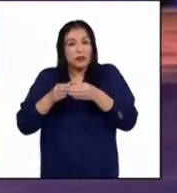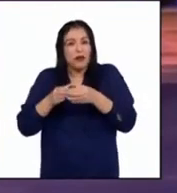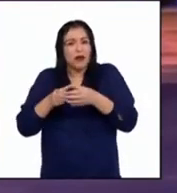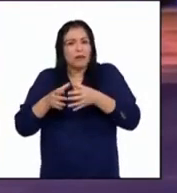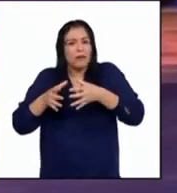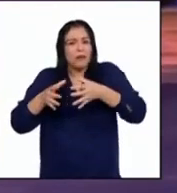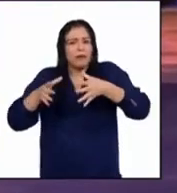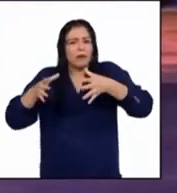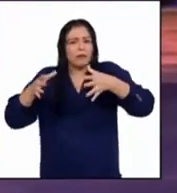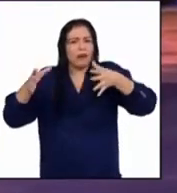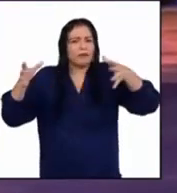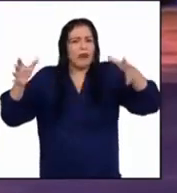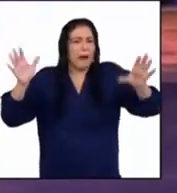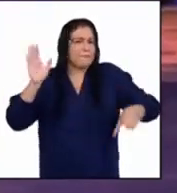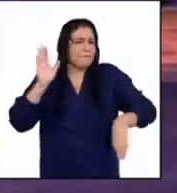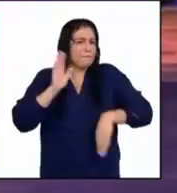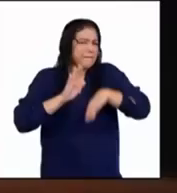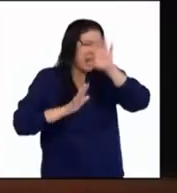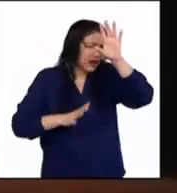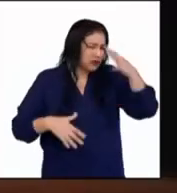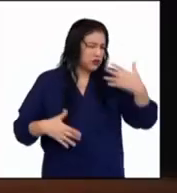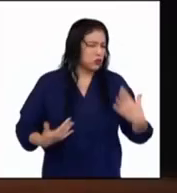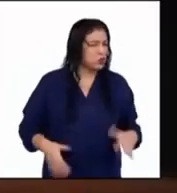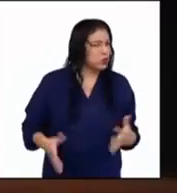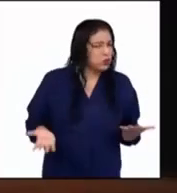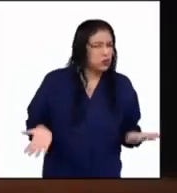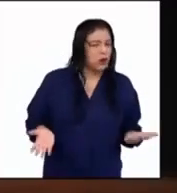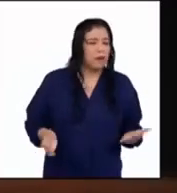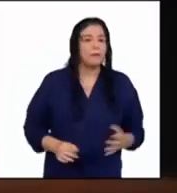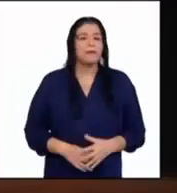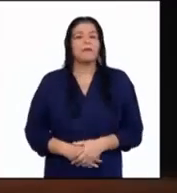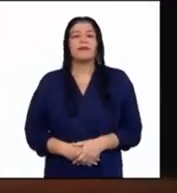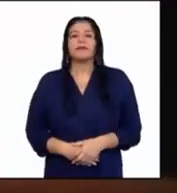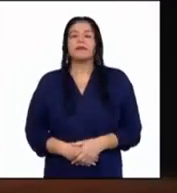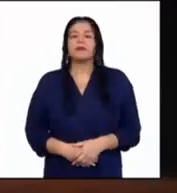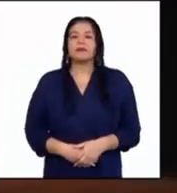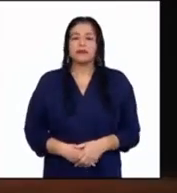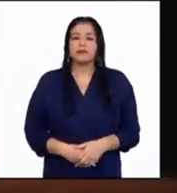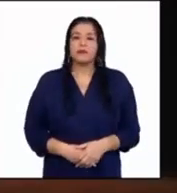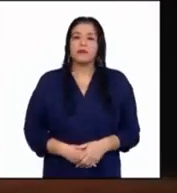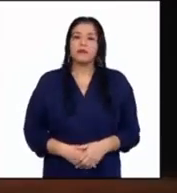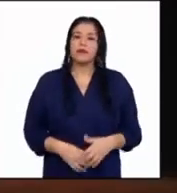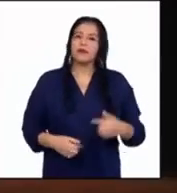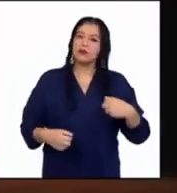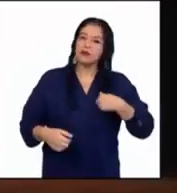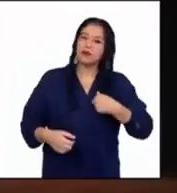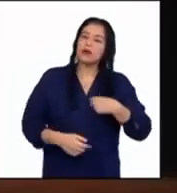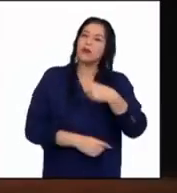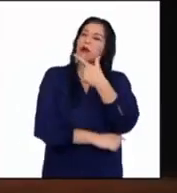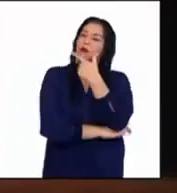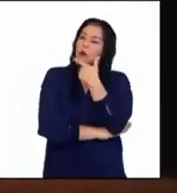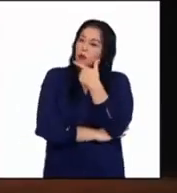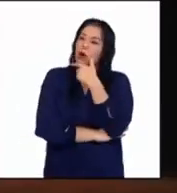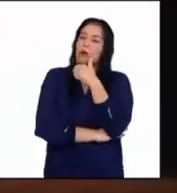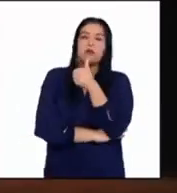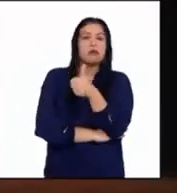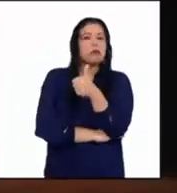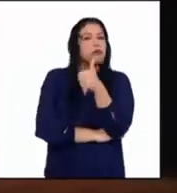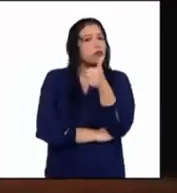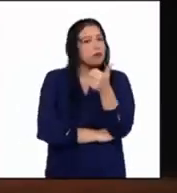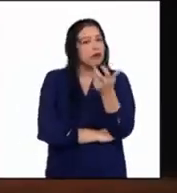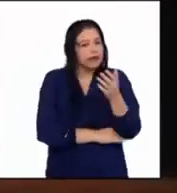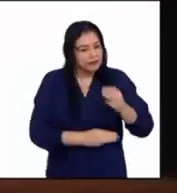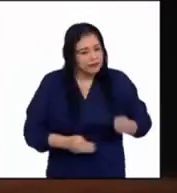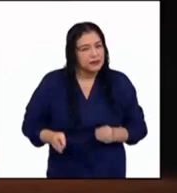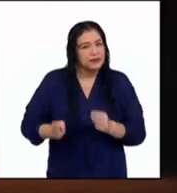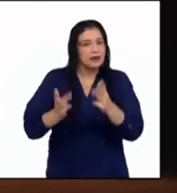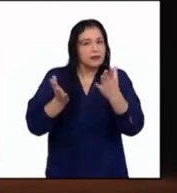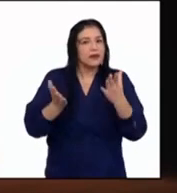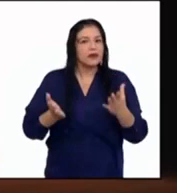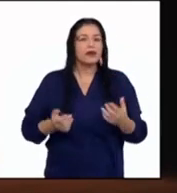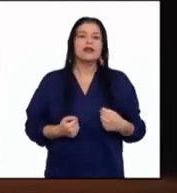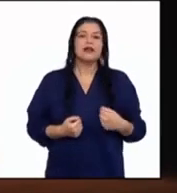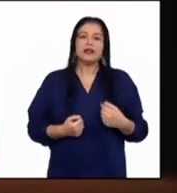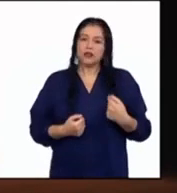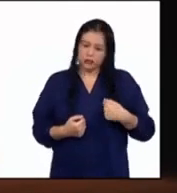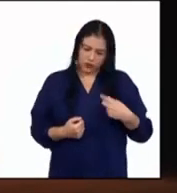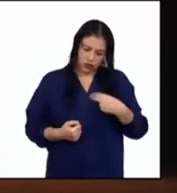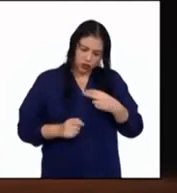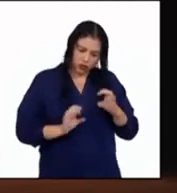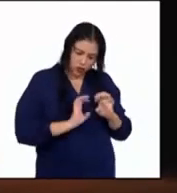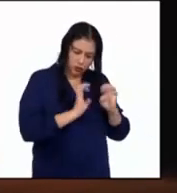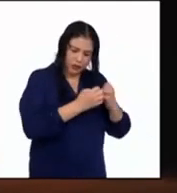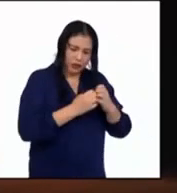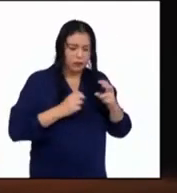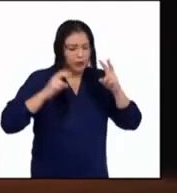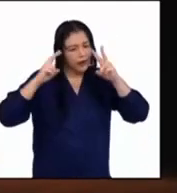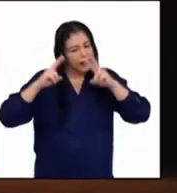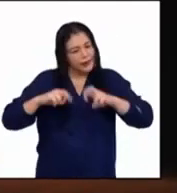voluntarios de los basados en habilidades. Y entonces dijimos, perfecto. Nos pusimos a analizar un poco las